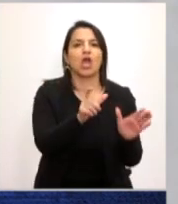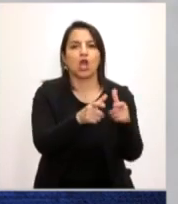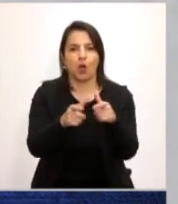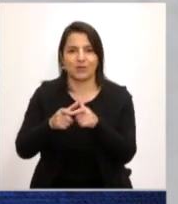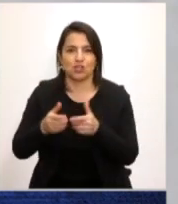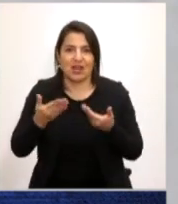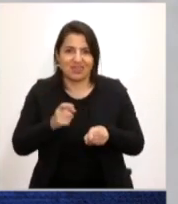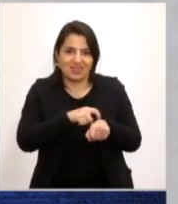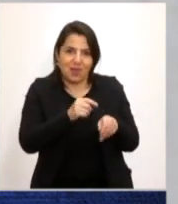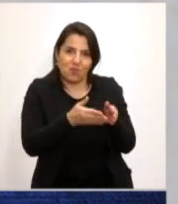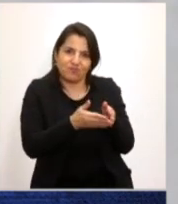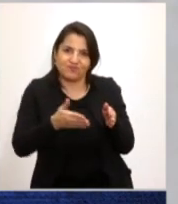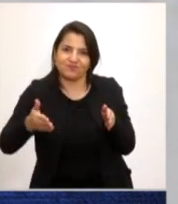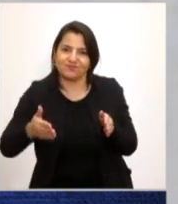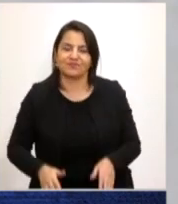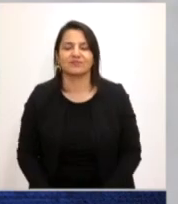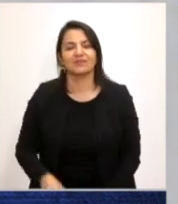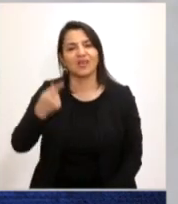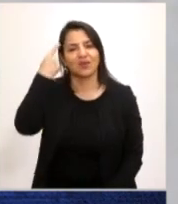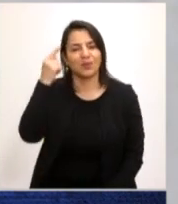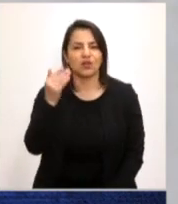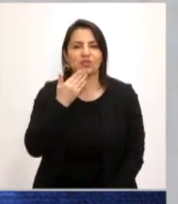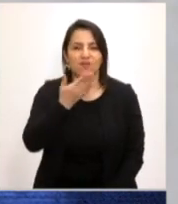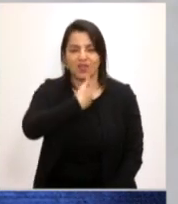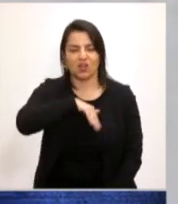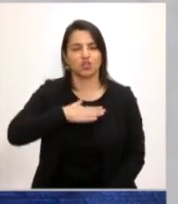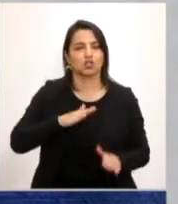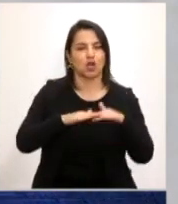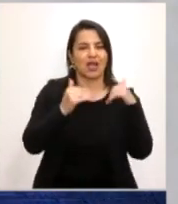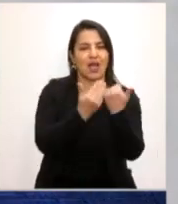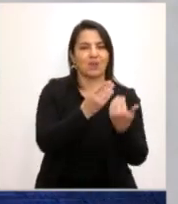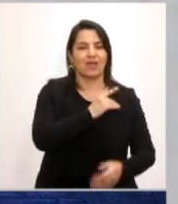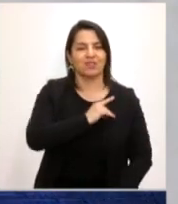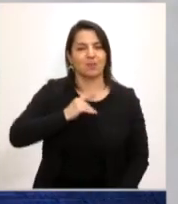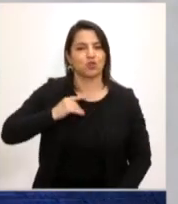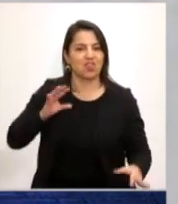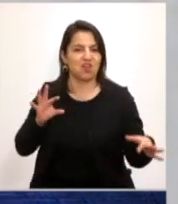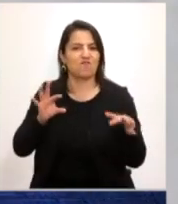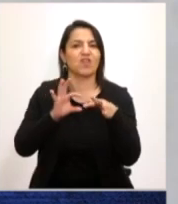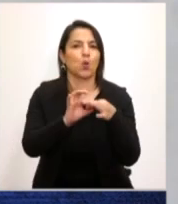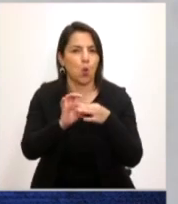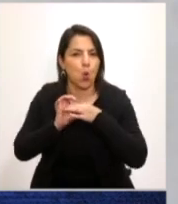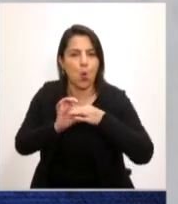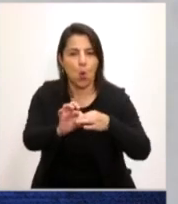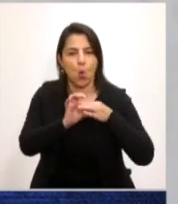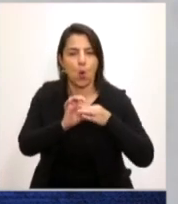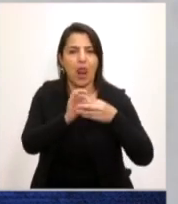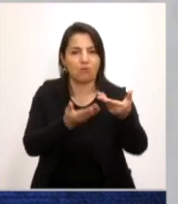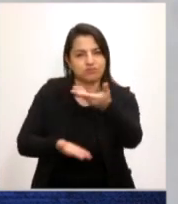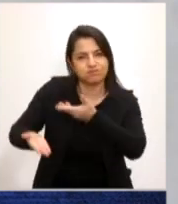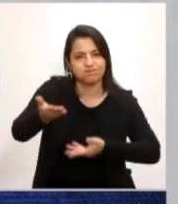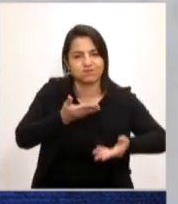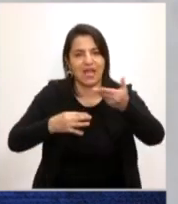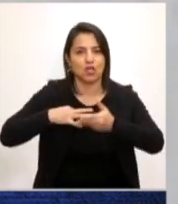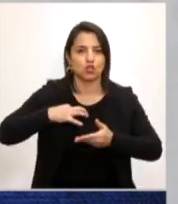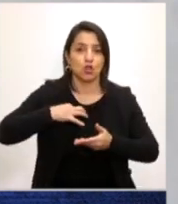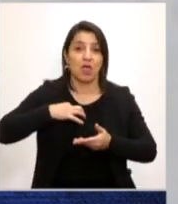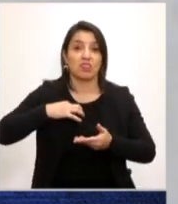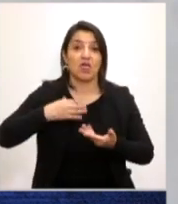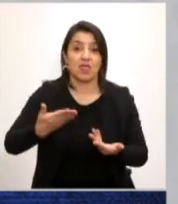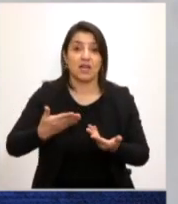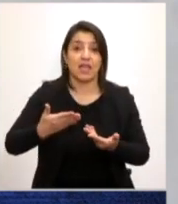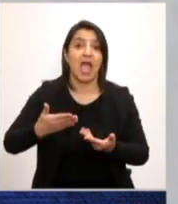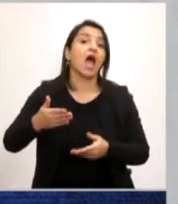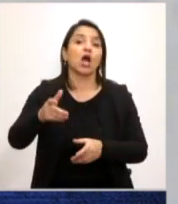este periodo. Pero también somos una Cámara que se vincula y está en constante interacción con la ciudadanía, recibiendo por parte de la sociedad